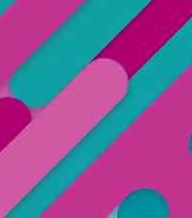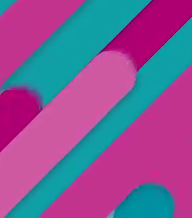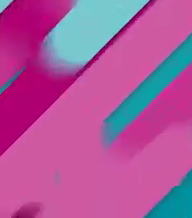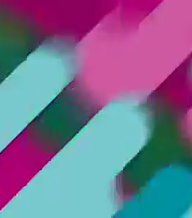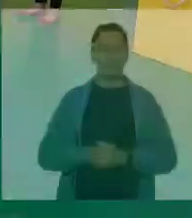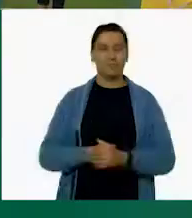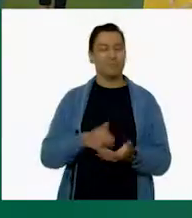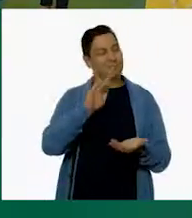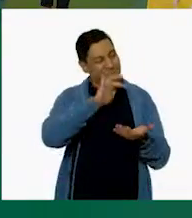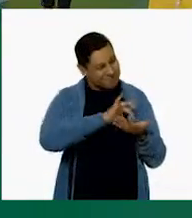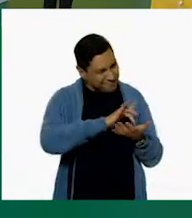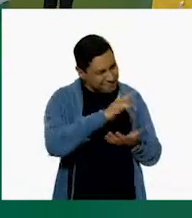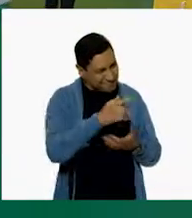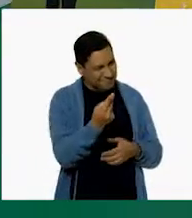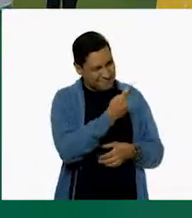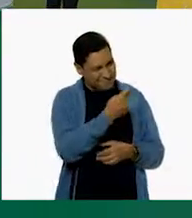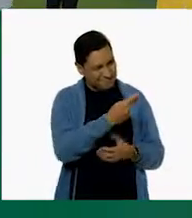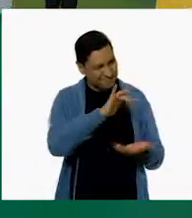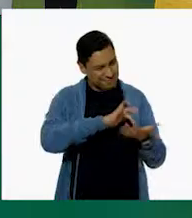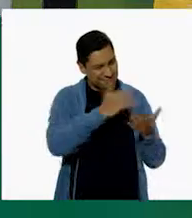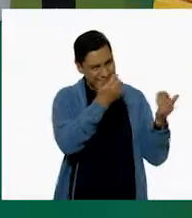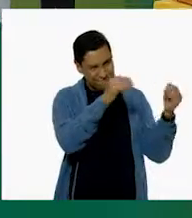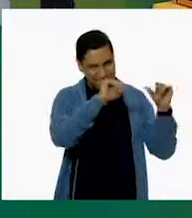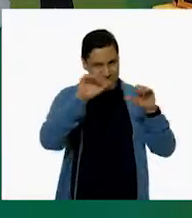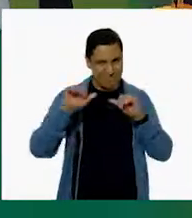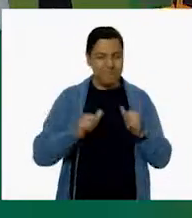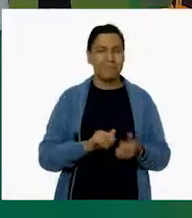¡Gracias, Jimenita! ¡Gracias, Cupertino! ¡Sí, gracias!